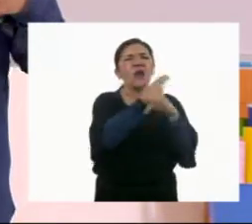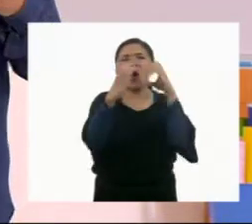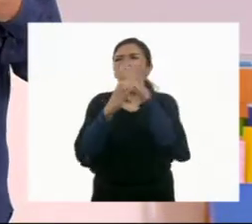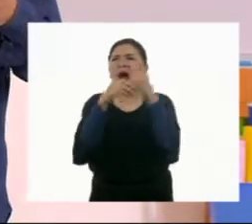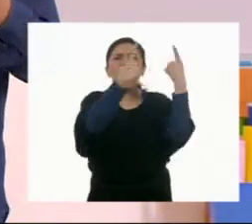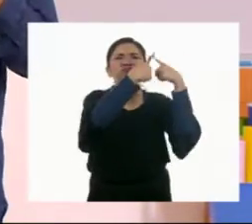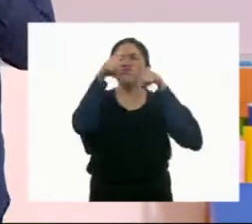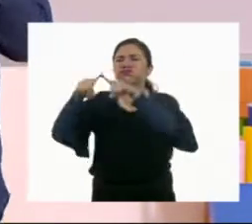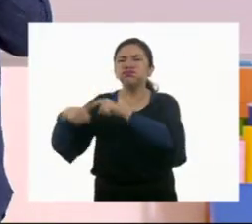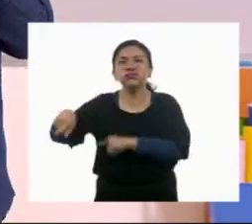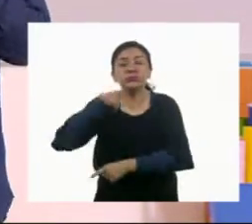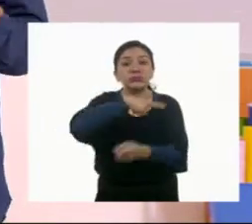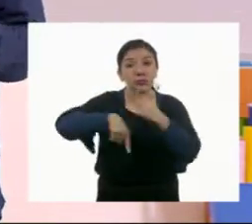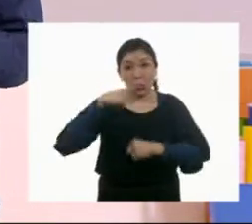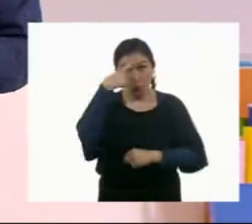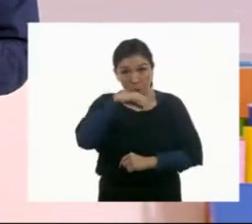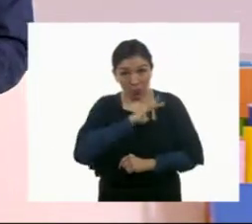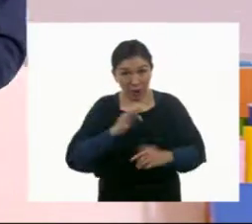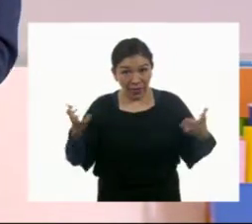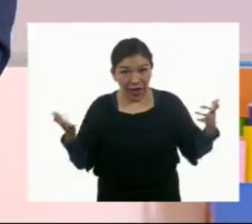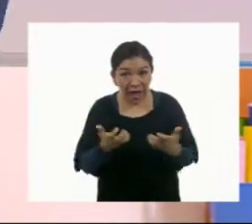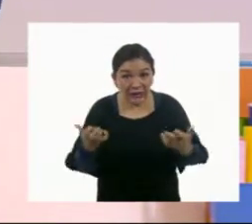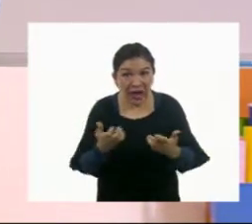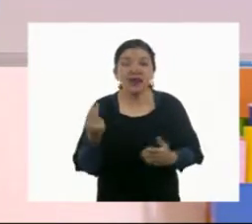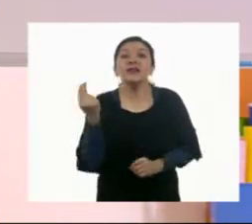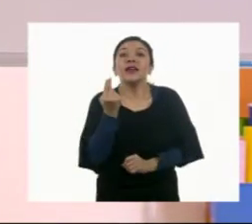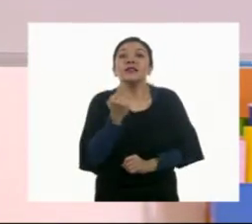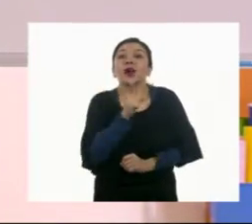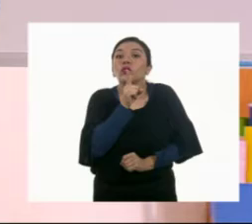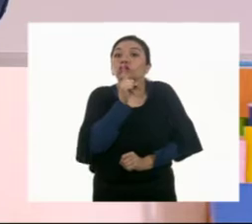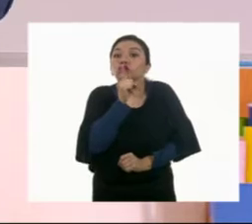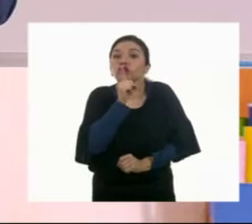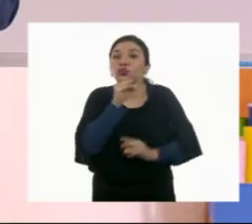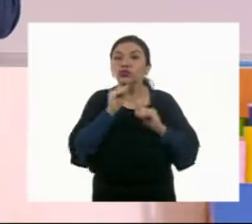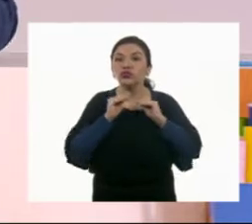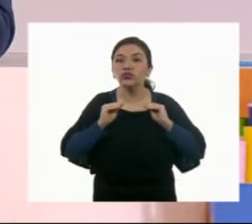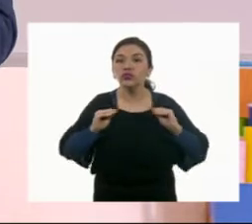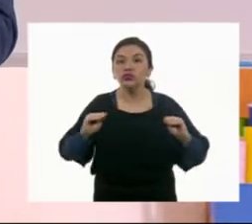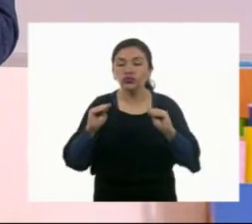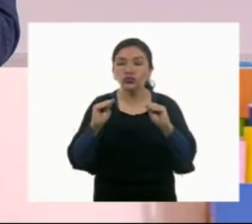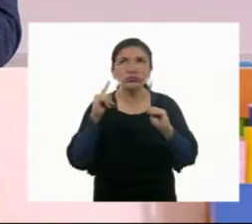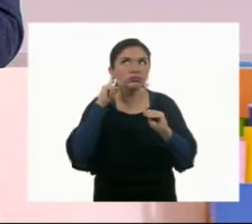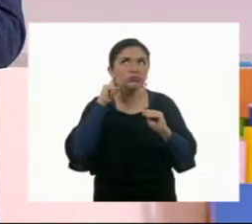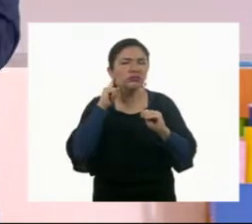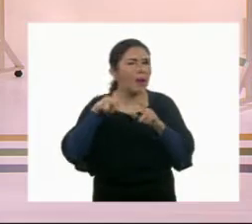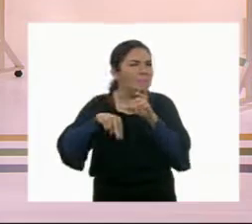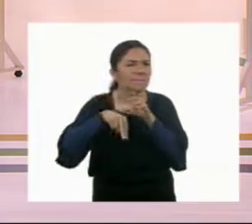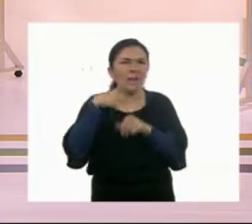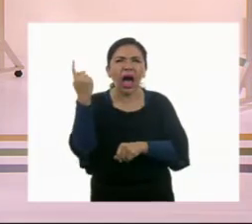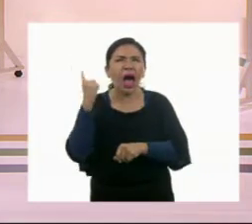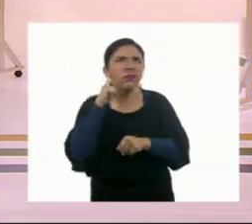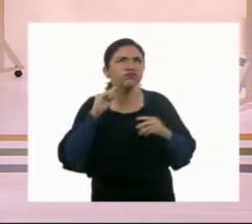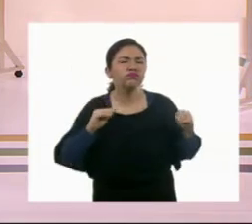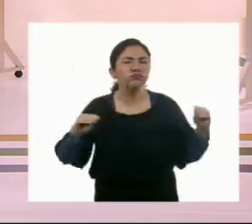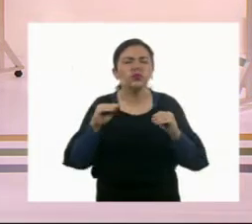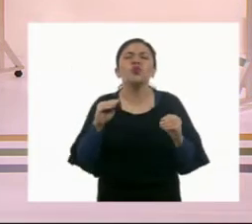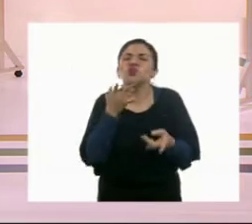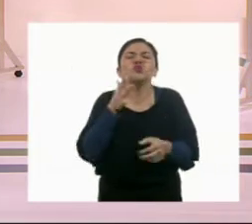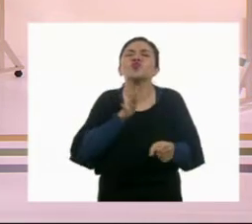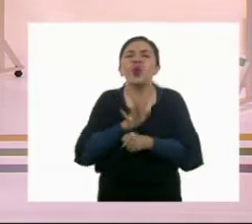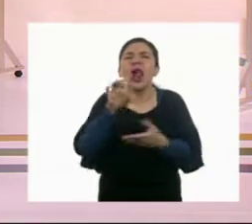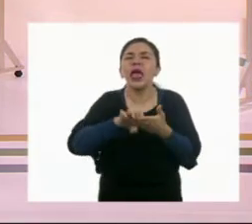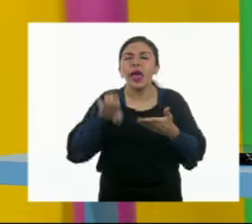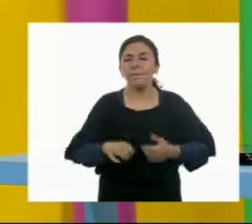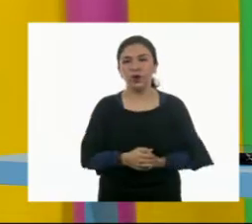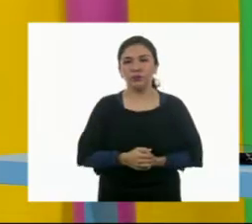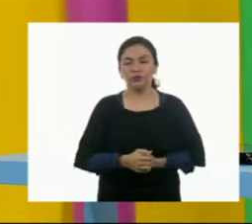las que nosotros, para poder hacerlas, necesitamos tener silencio. ¿Cómo qué? A